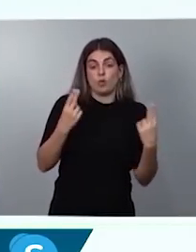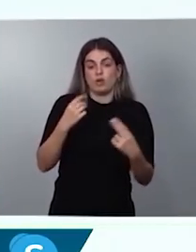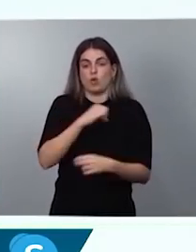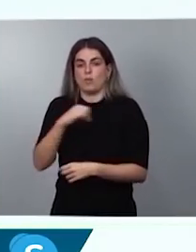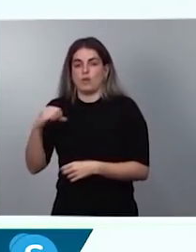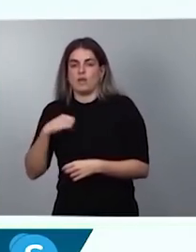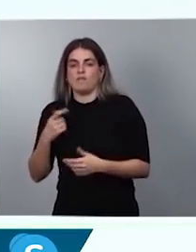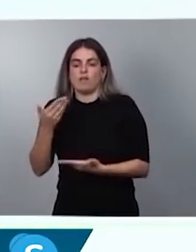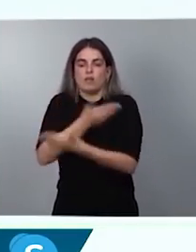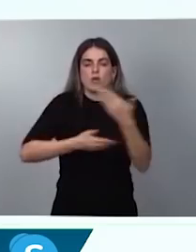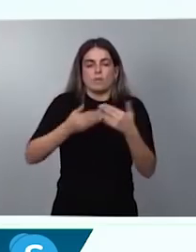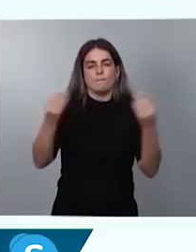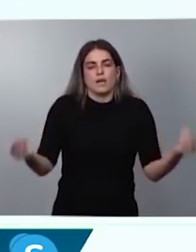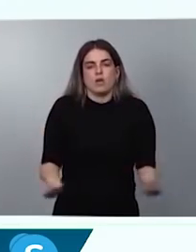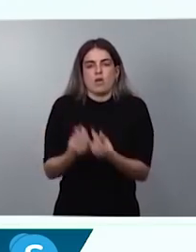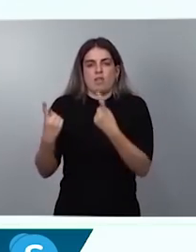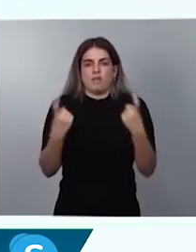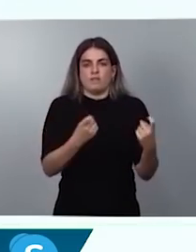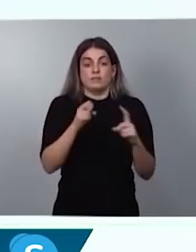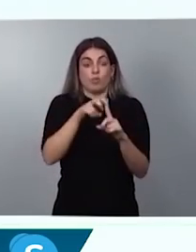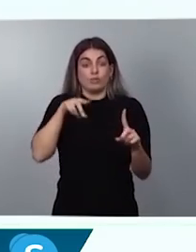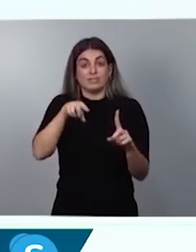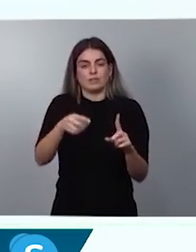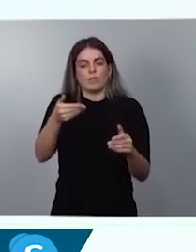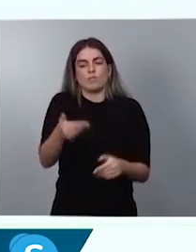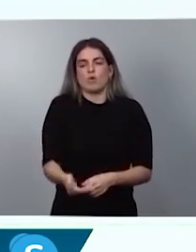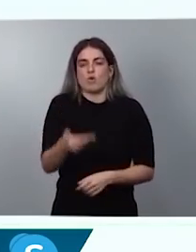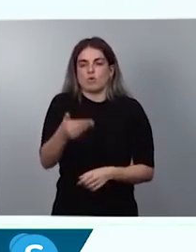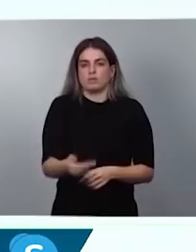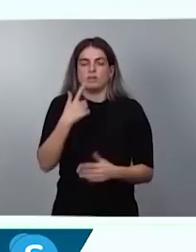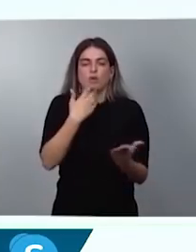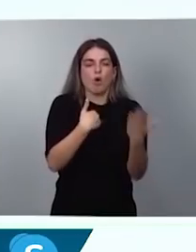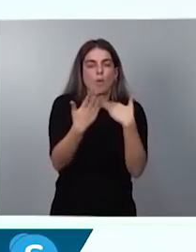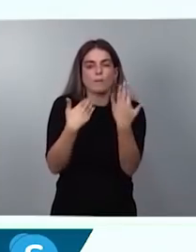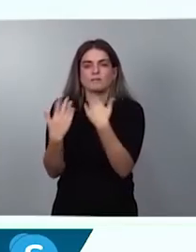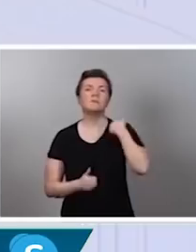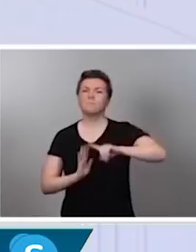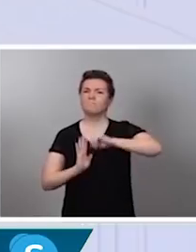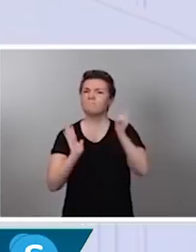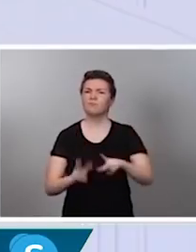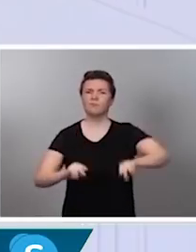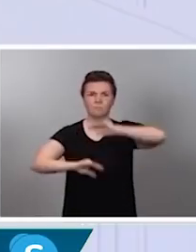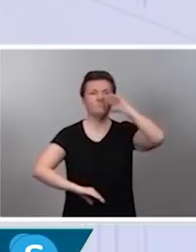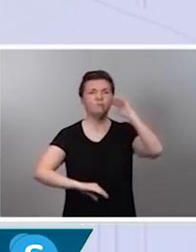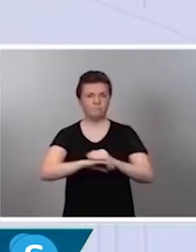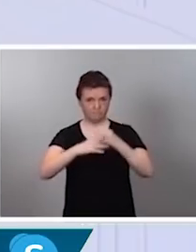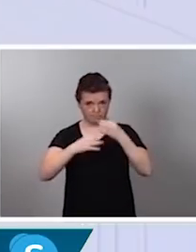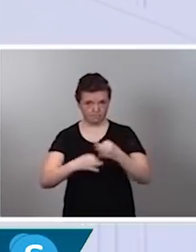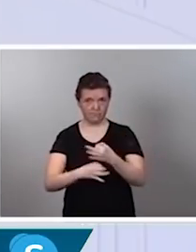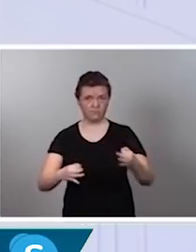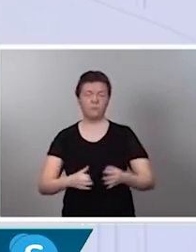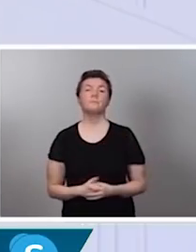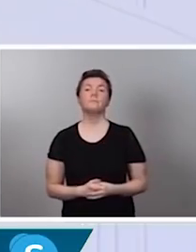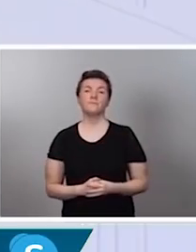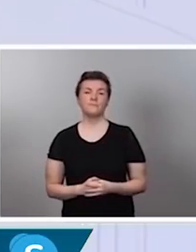la quiebra, diciéndoles que no tienes dinero para rebajarles los impuestos, empezar a generar cajones en los cuales ya sabes que todos los años sistemáticamente vas a